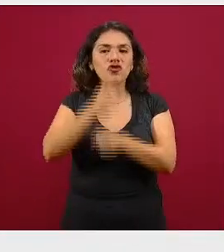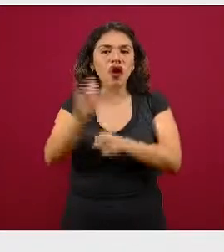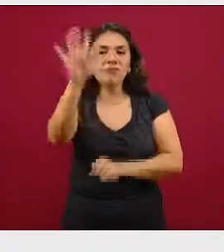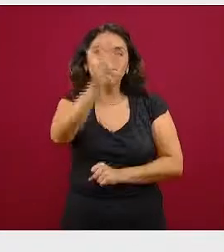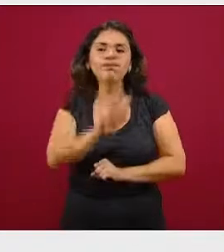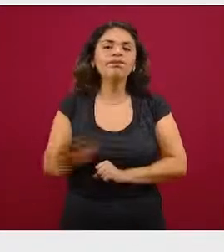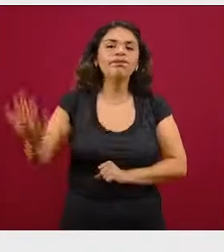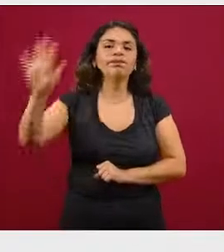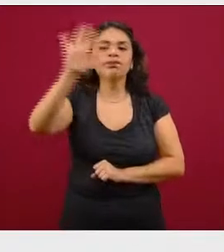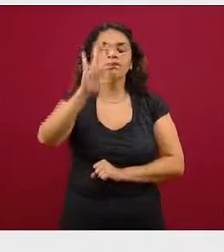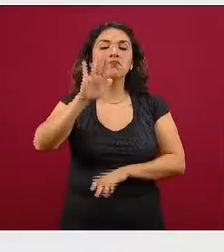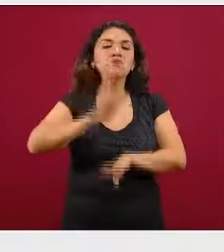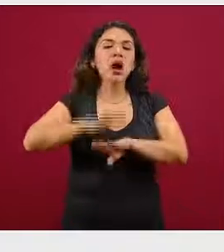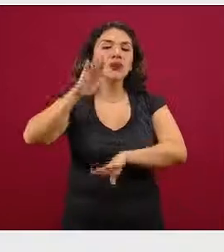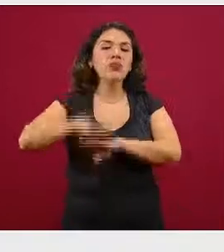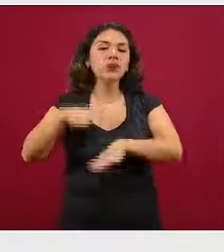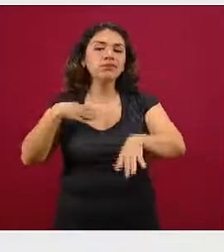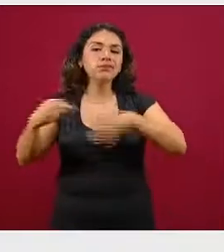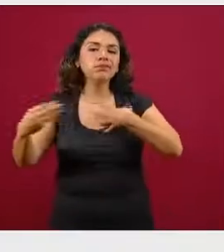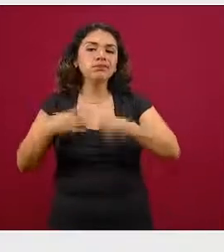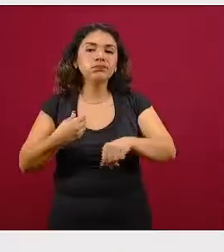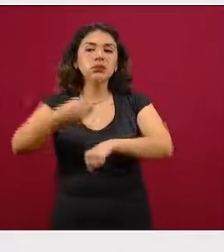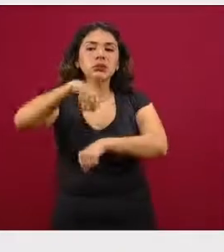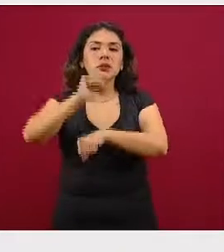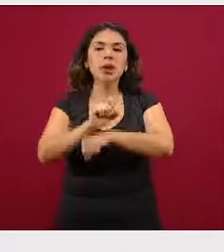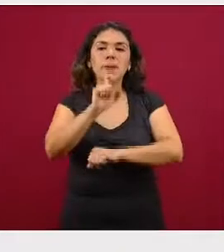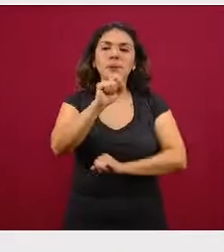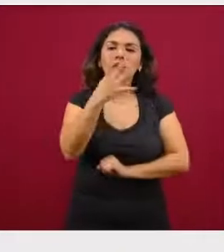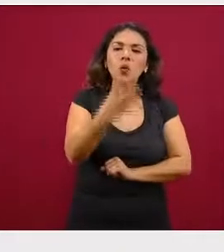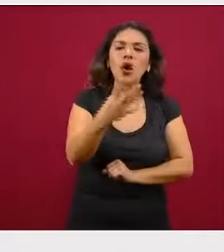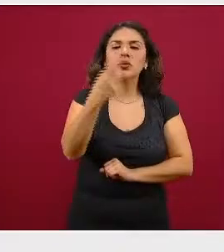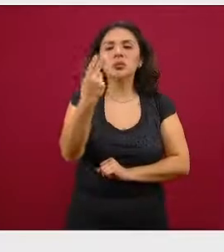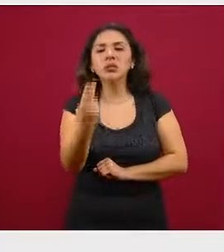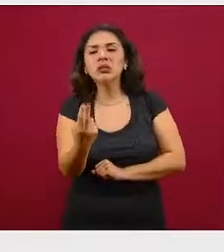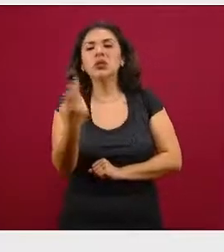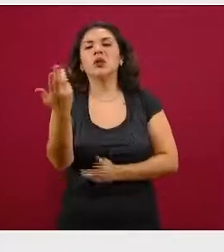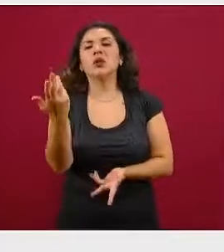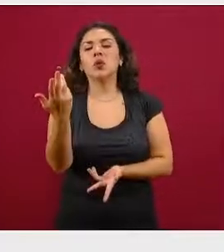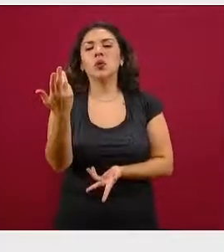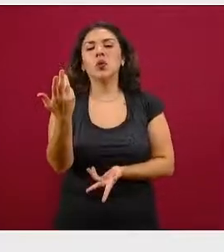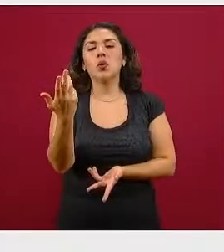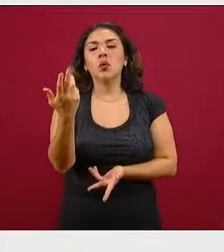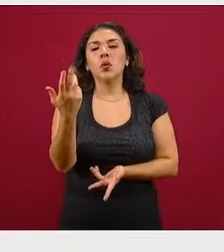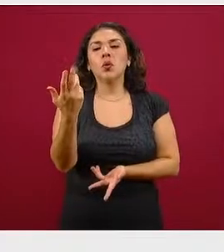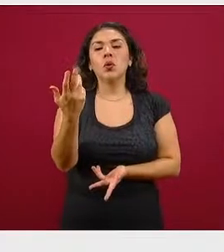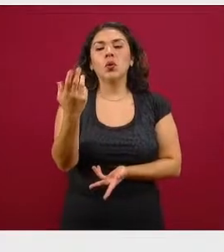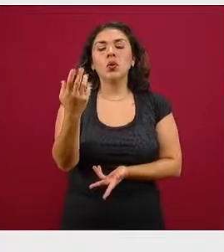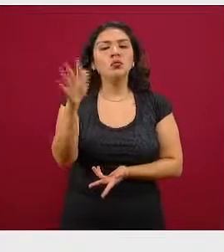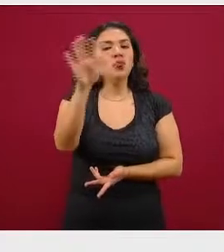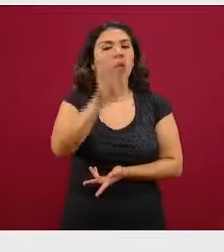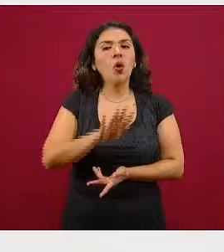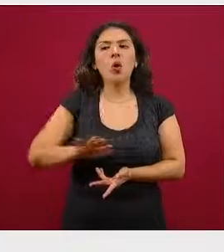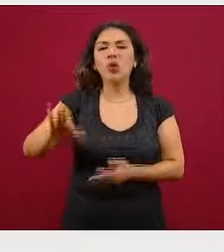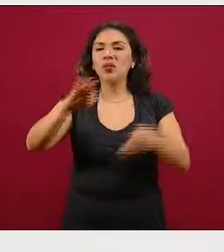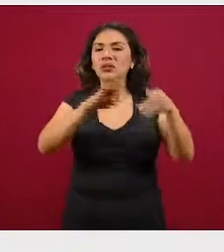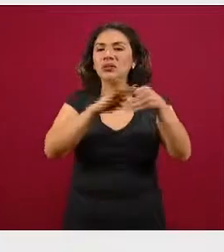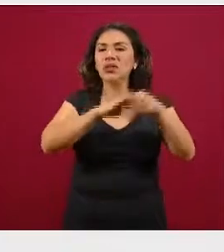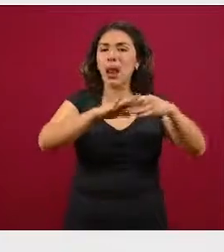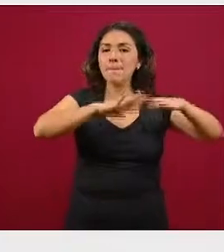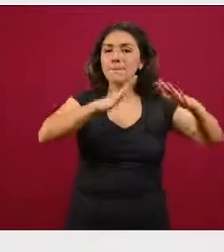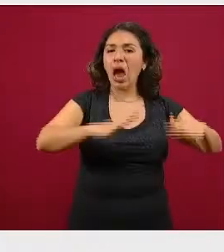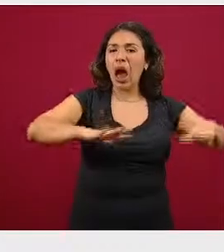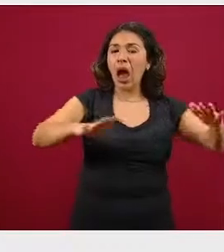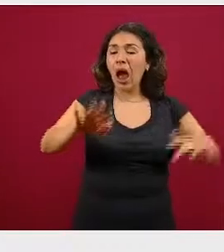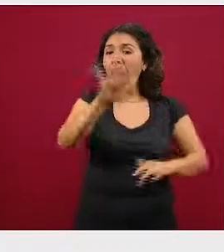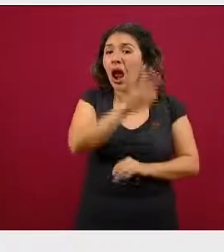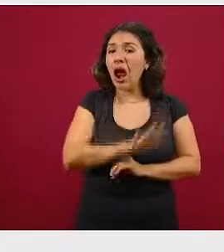La transmisión aumenta para la semana 24, 25, prácticamente la costa del Mar de Cortés